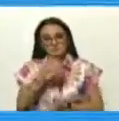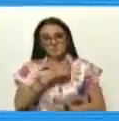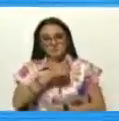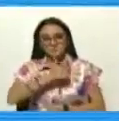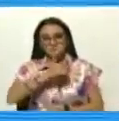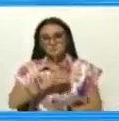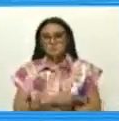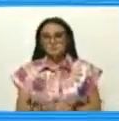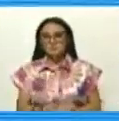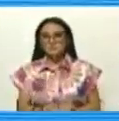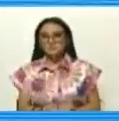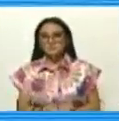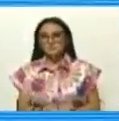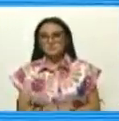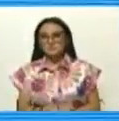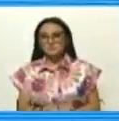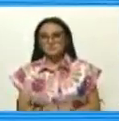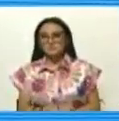De pie.